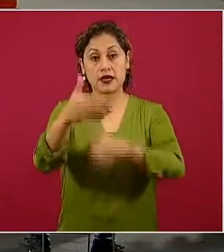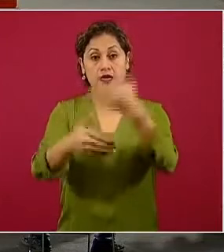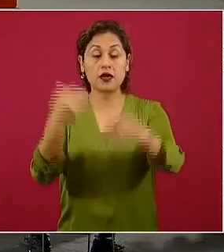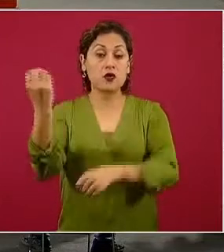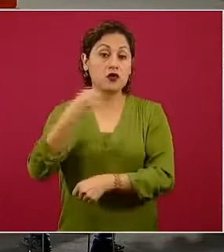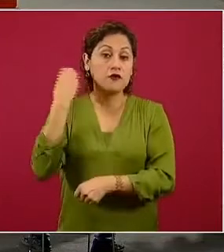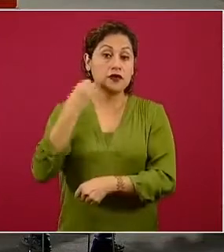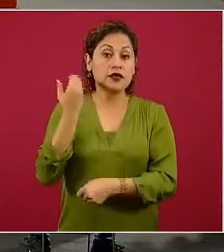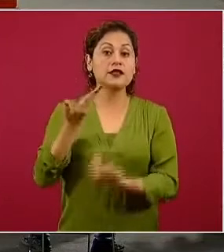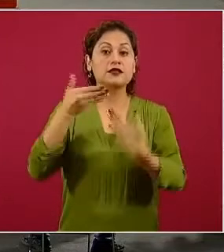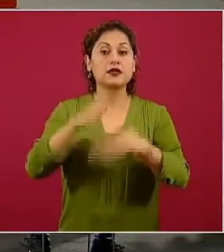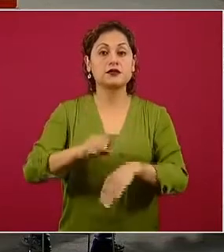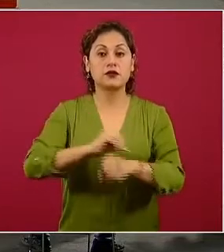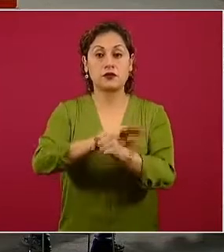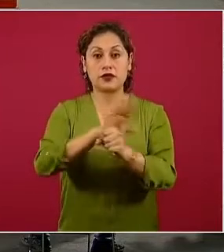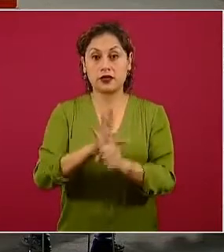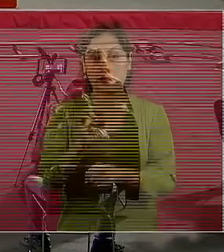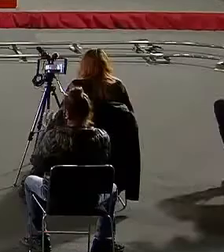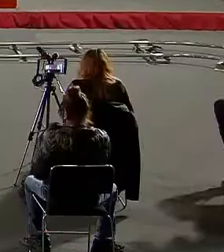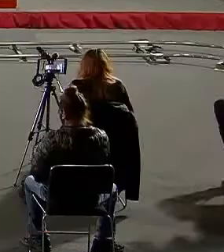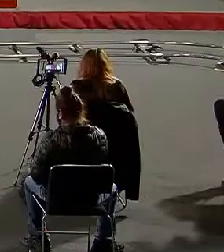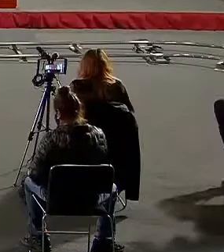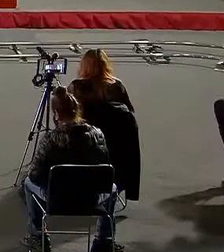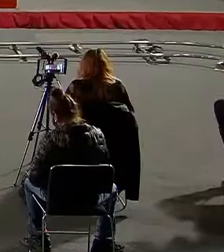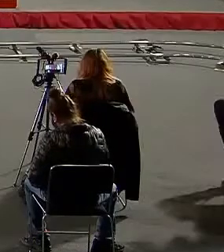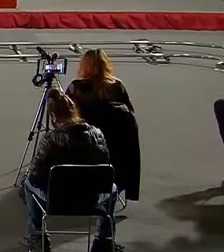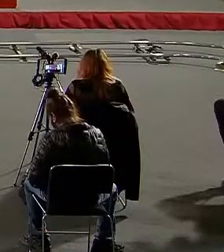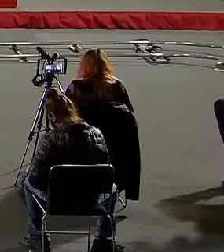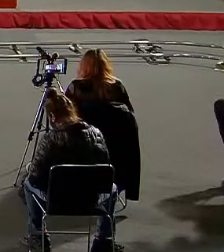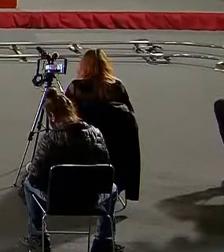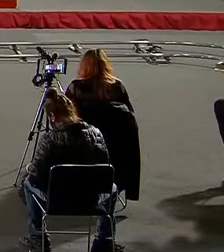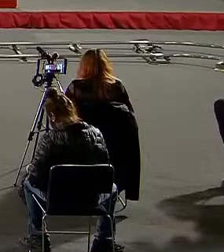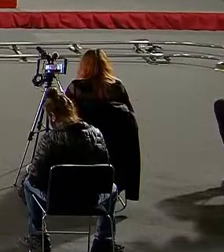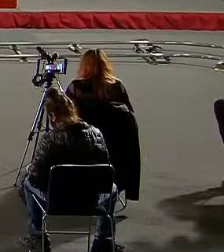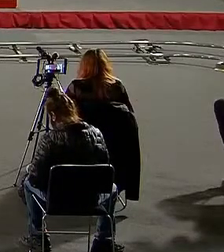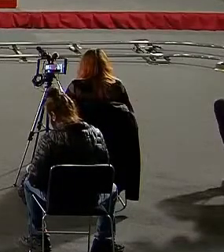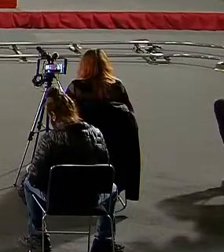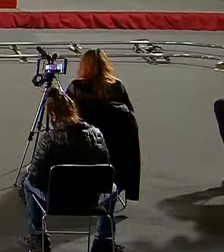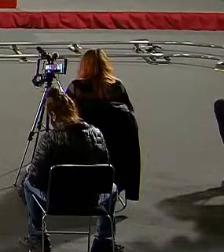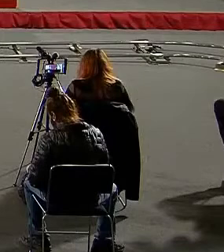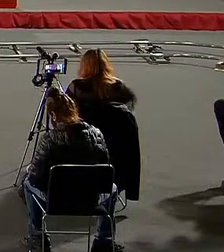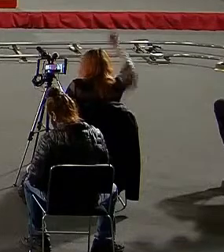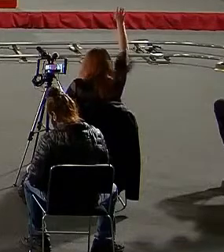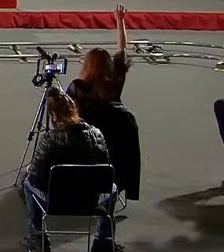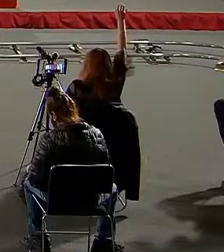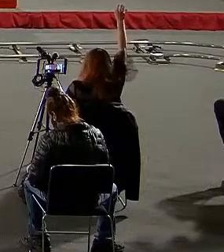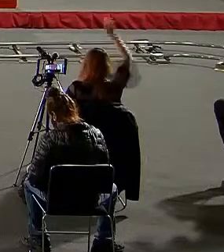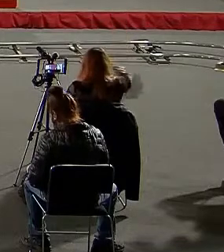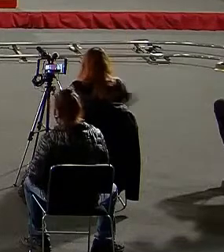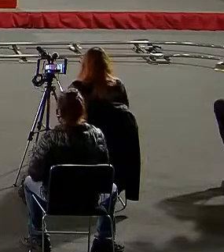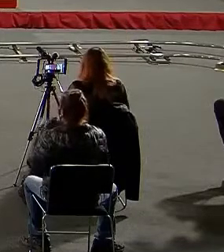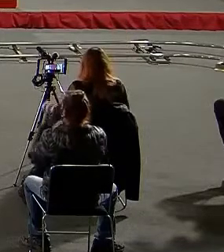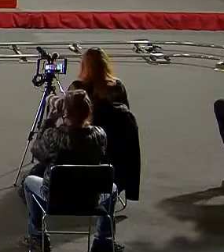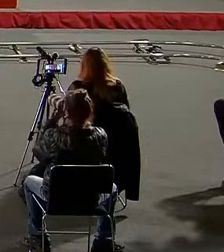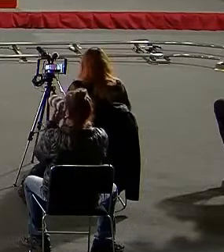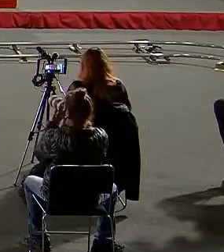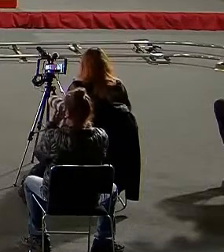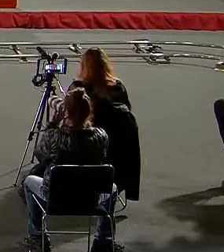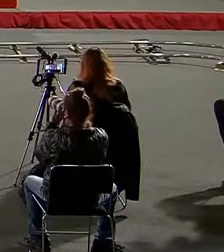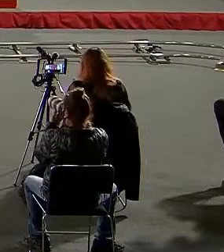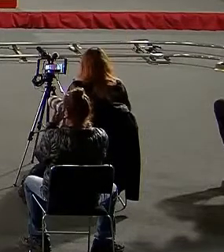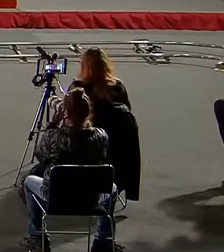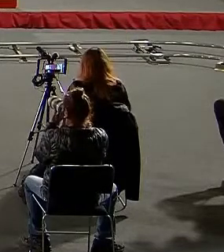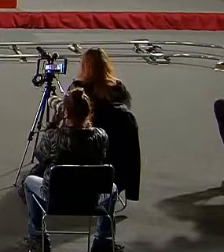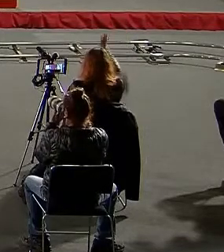diaria sobre COVID-19, la pandemia causada por coronavirus SARS-CoV-2, y vamos a abrir a preguntas y respuestas. Por favor,